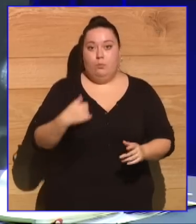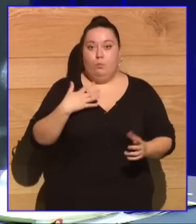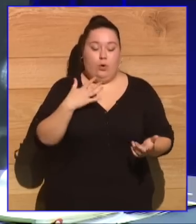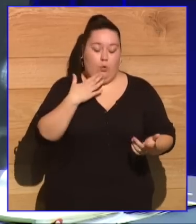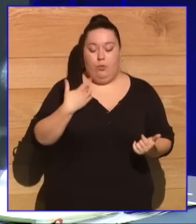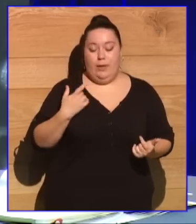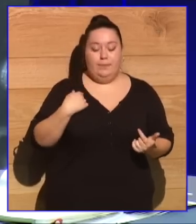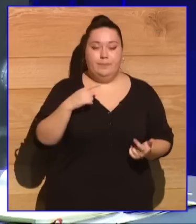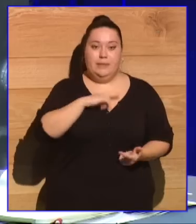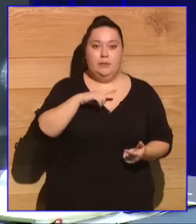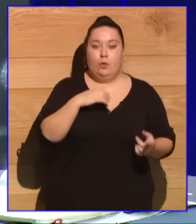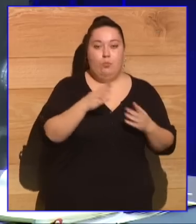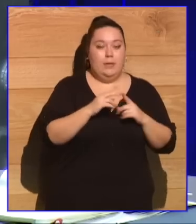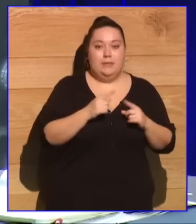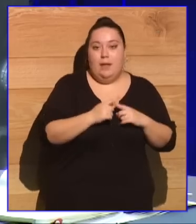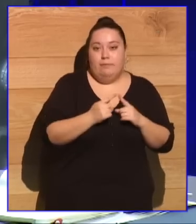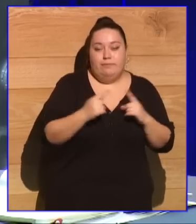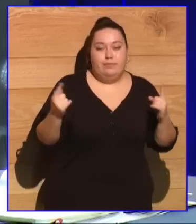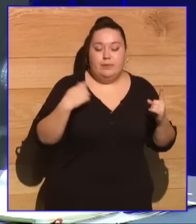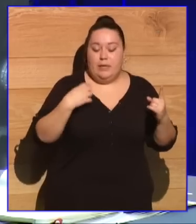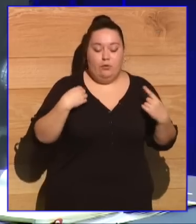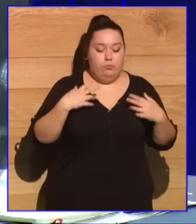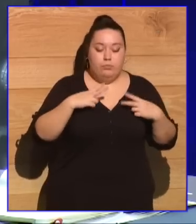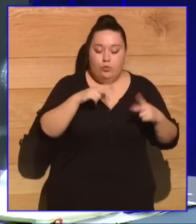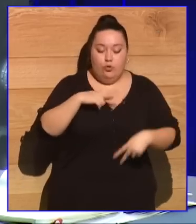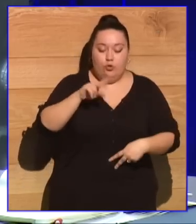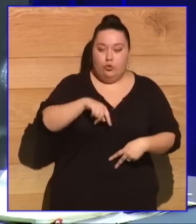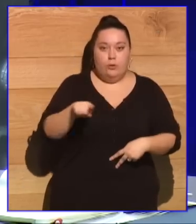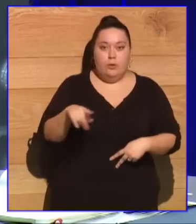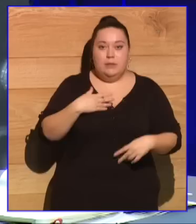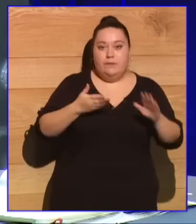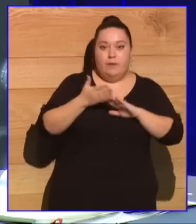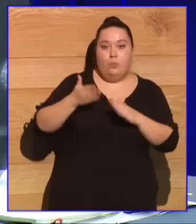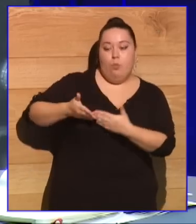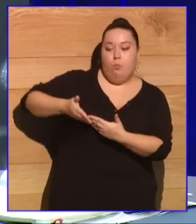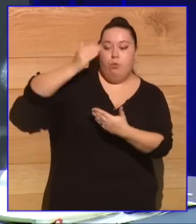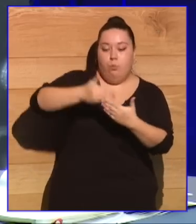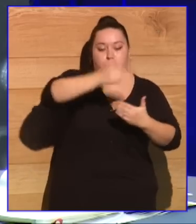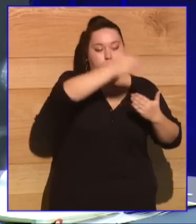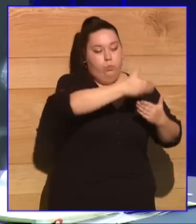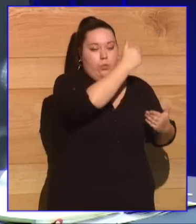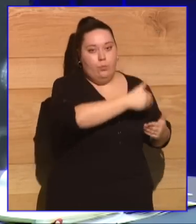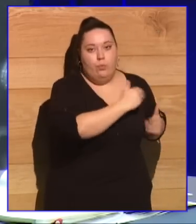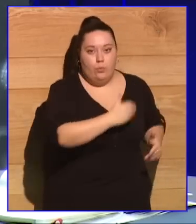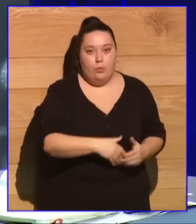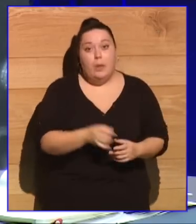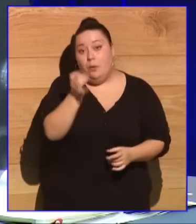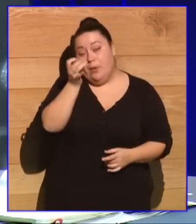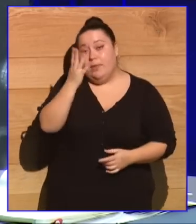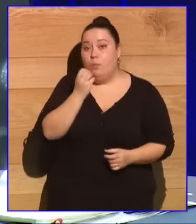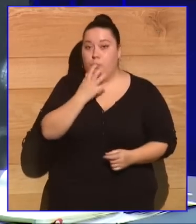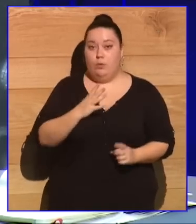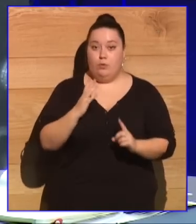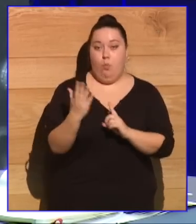alejado de todo. Siente que deja de ser él. Y se crea un muro en torno a él. Muy bien, bueno, pues como idea, vale, pues